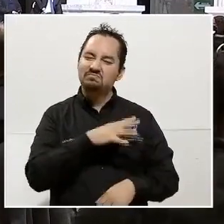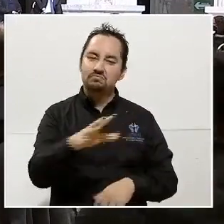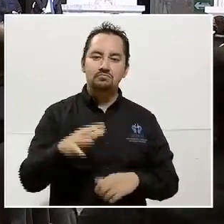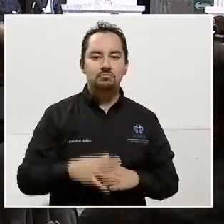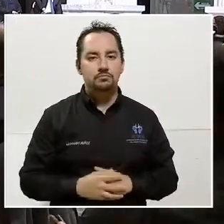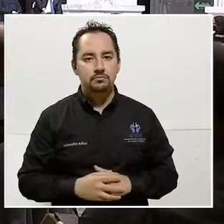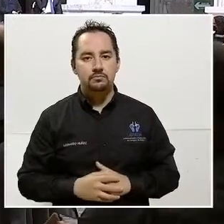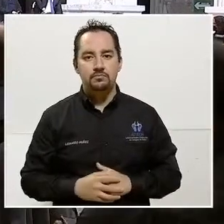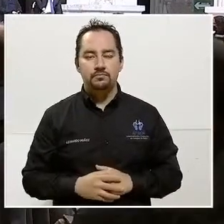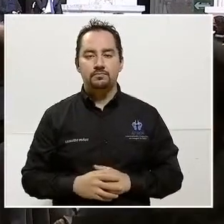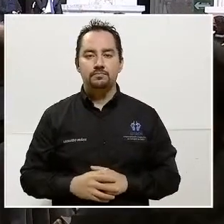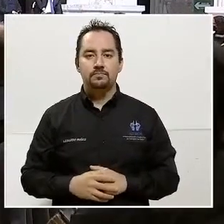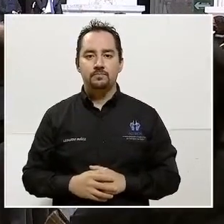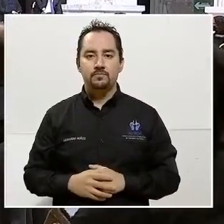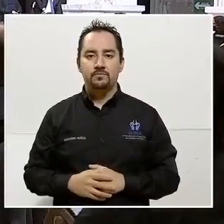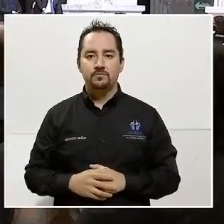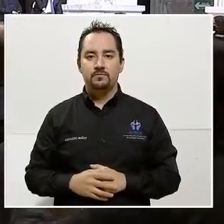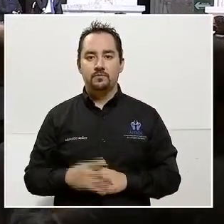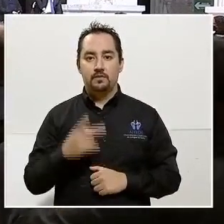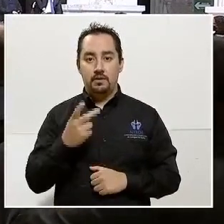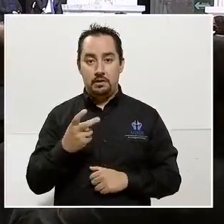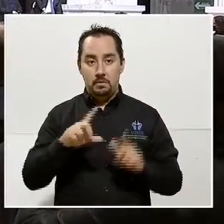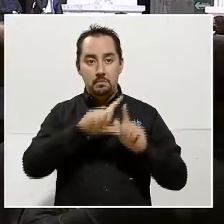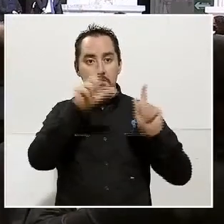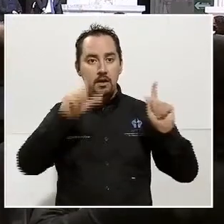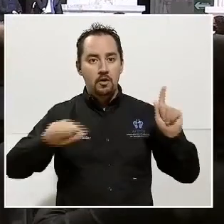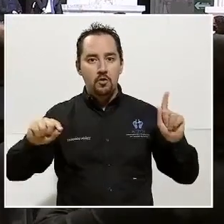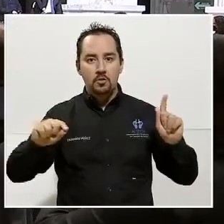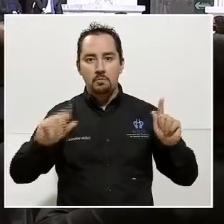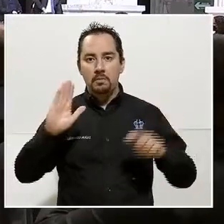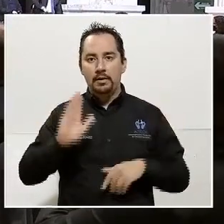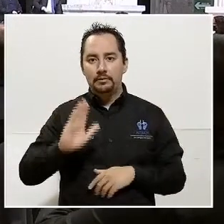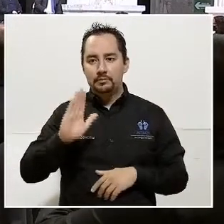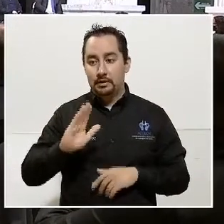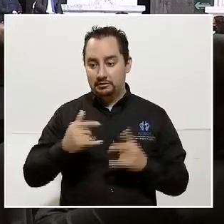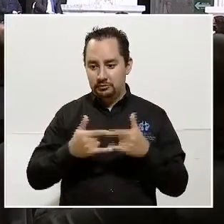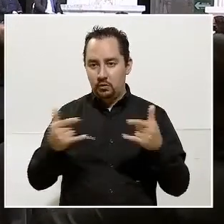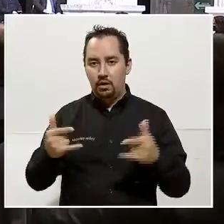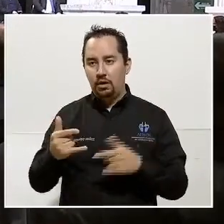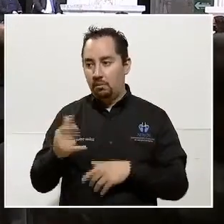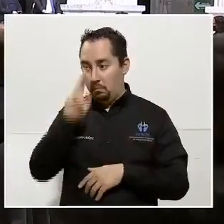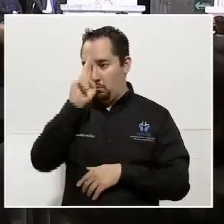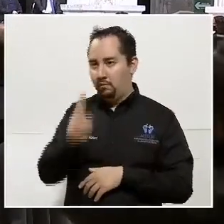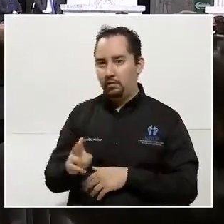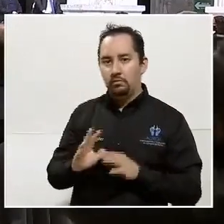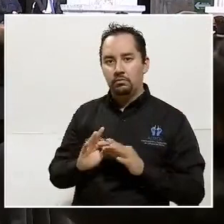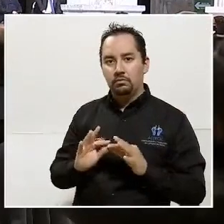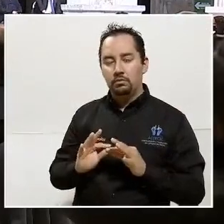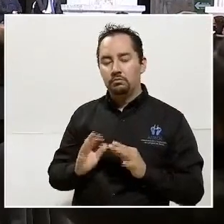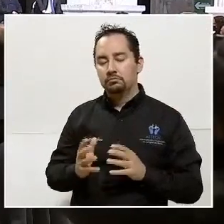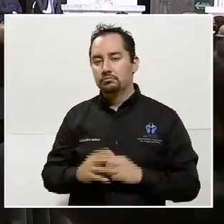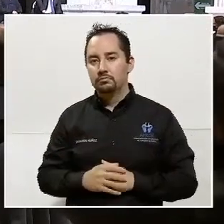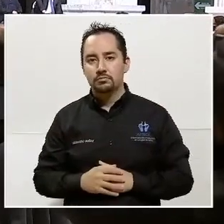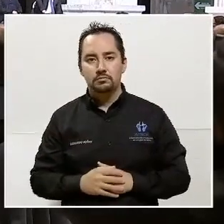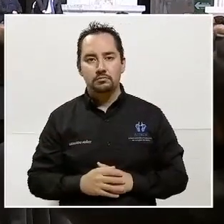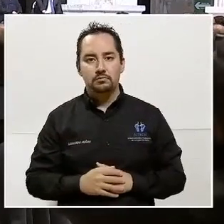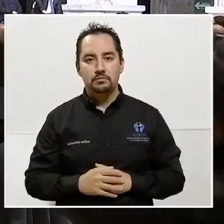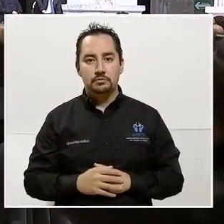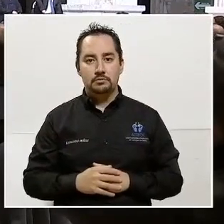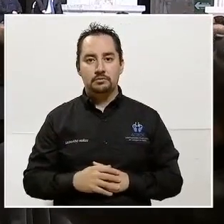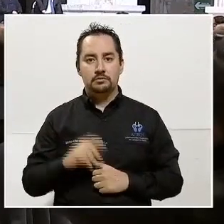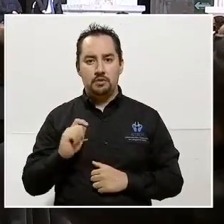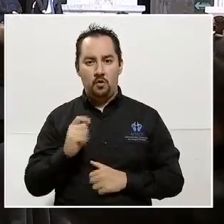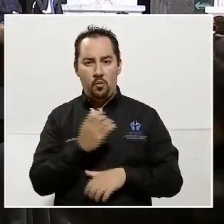país se prohibió hablar de nuestra historia. No se garantizó que las graves violaciones